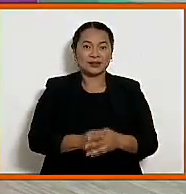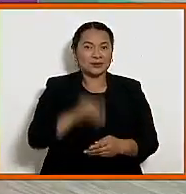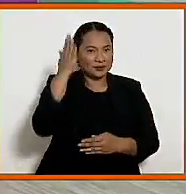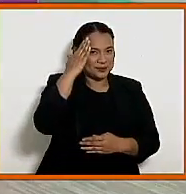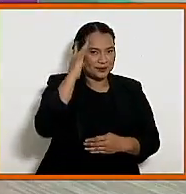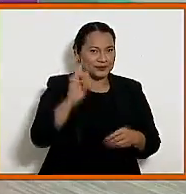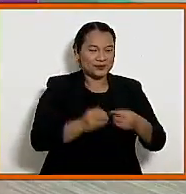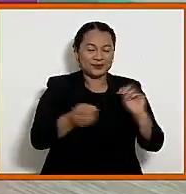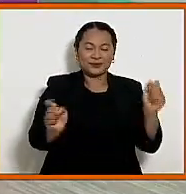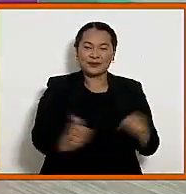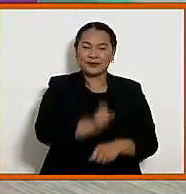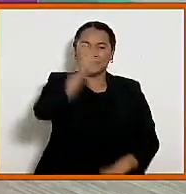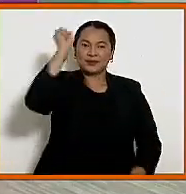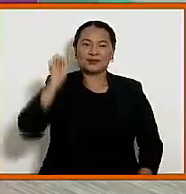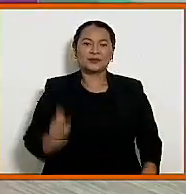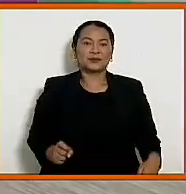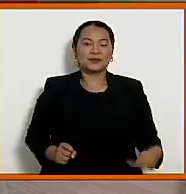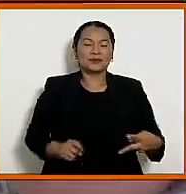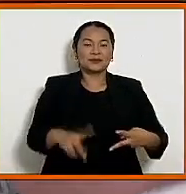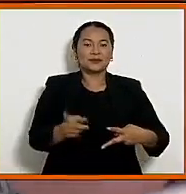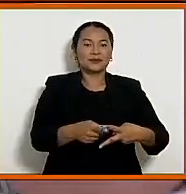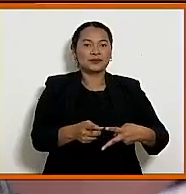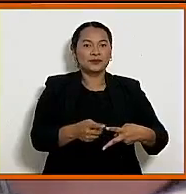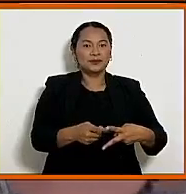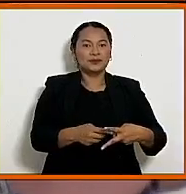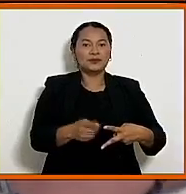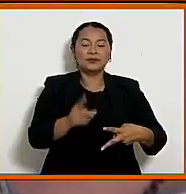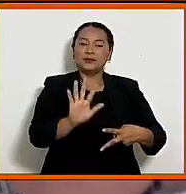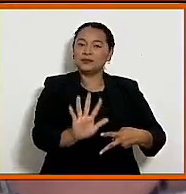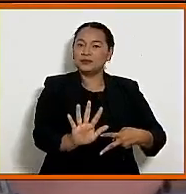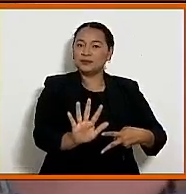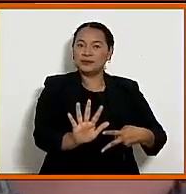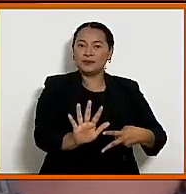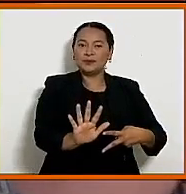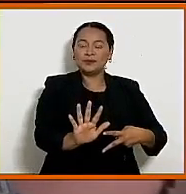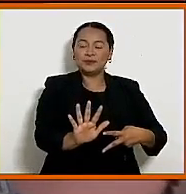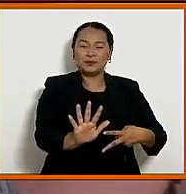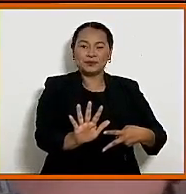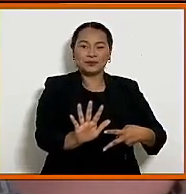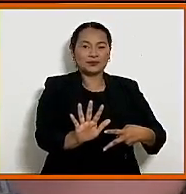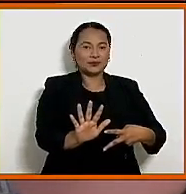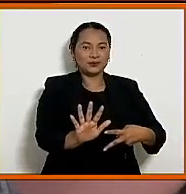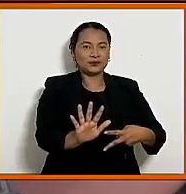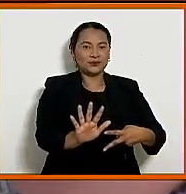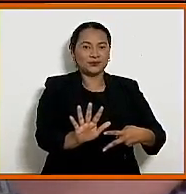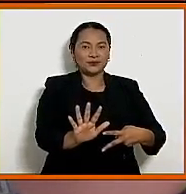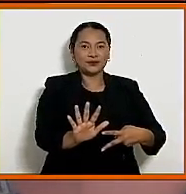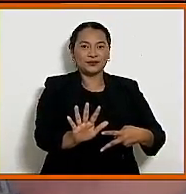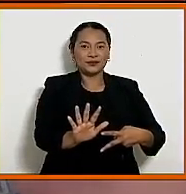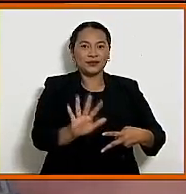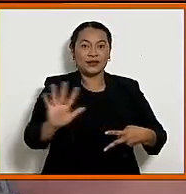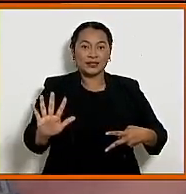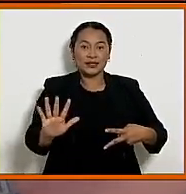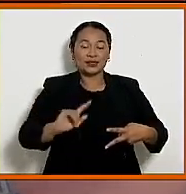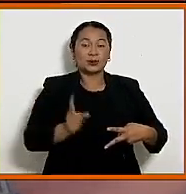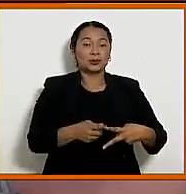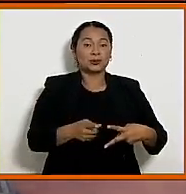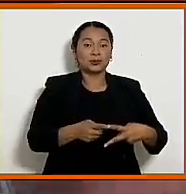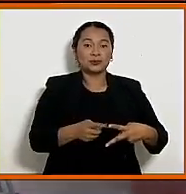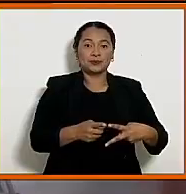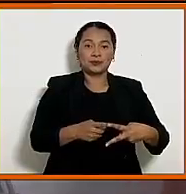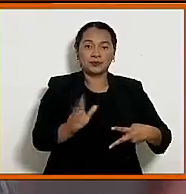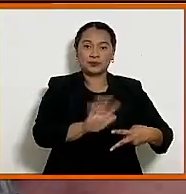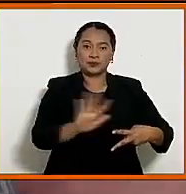primer número ganador, su primer dígito es el 5. Segundo dígito, el 5, primer número